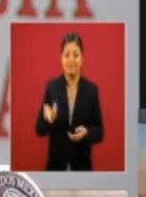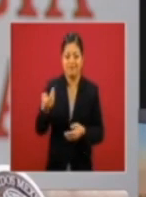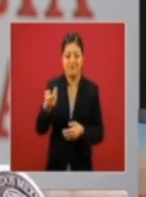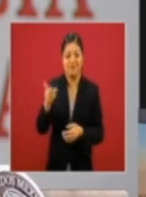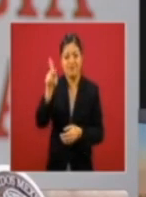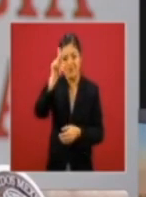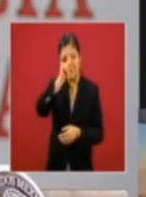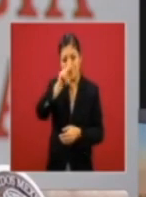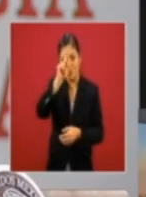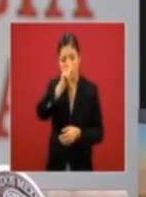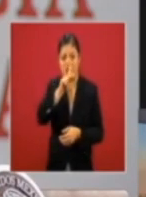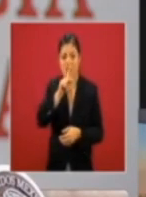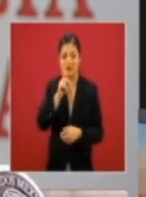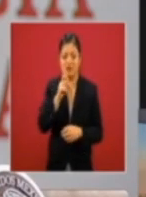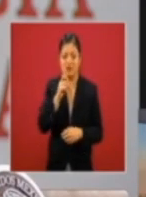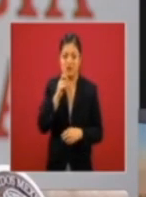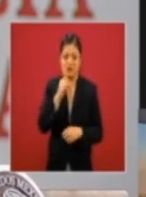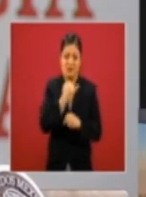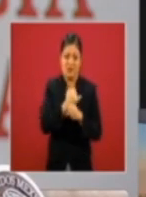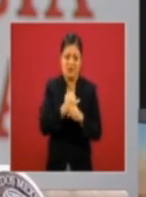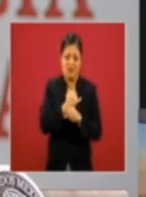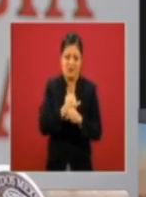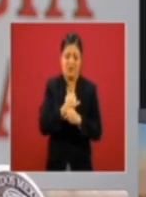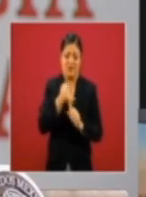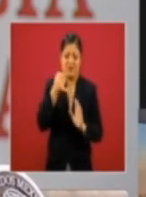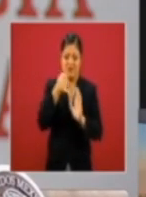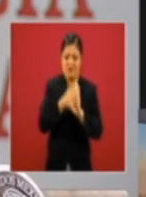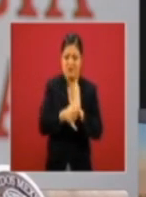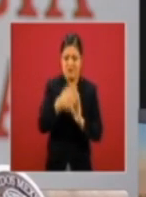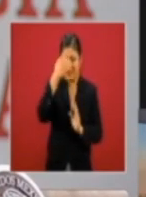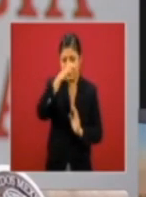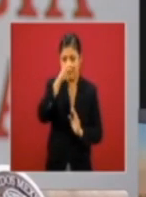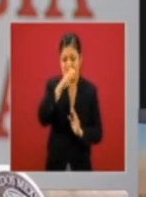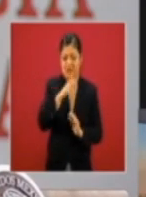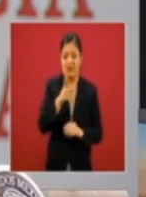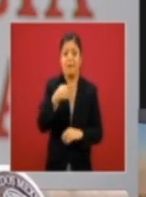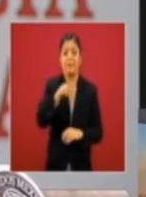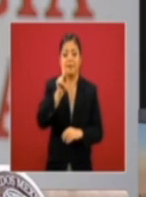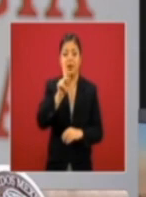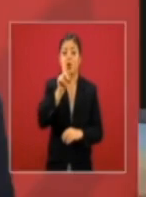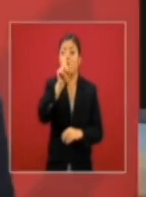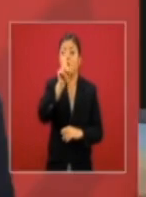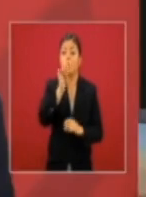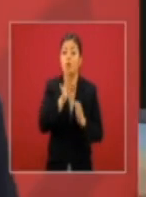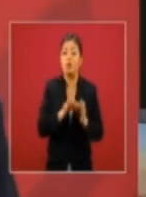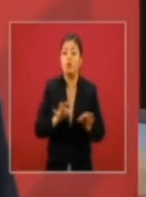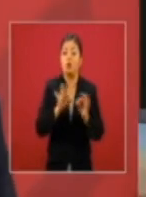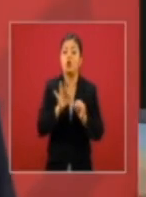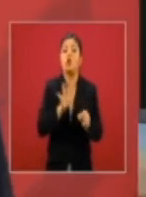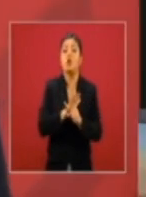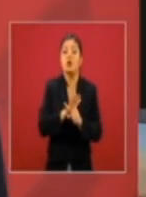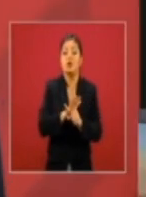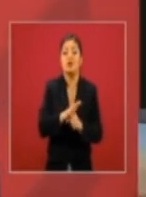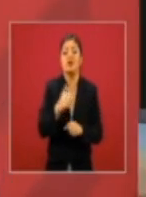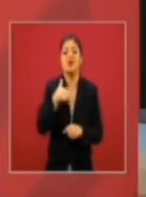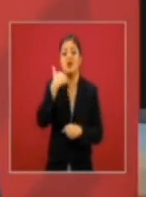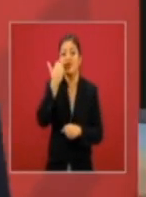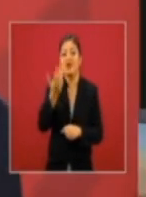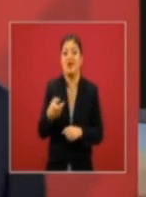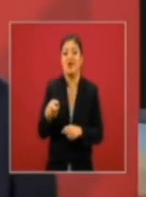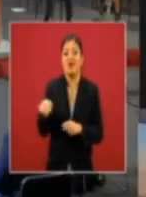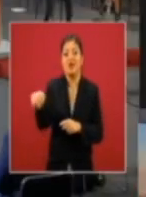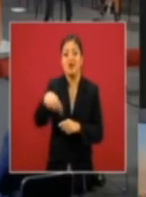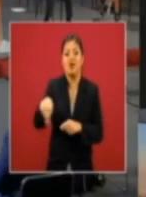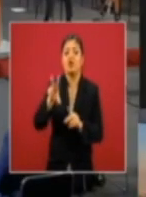prudencia la información científica, pero sobre todo nos interesa que no confundan a otras personas de buena voluntad. Entonces,